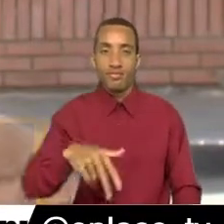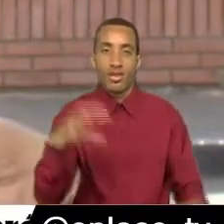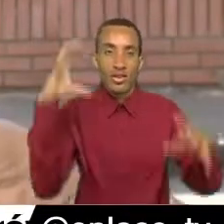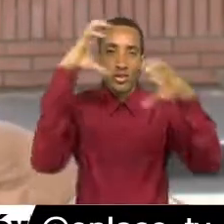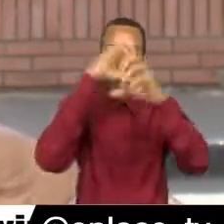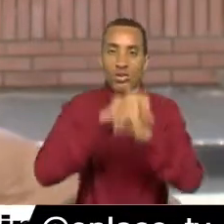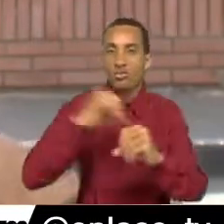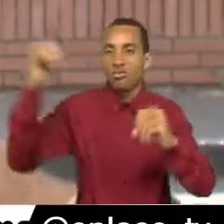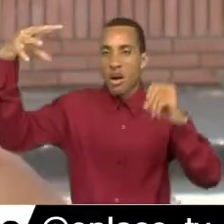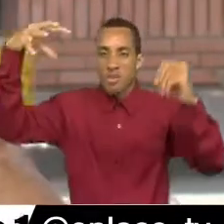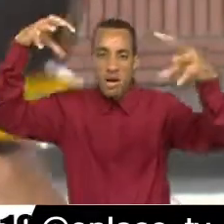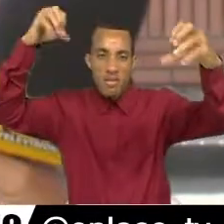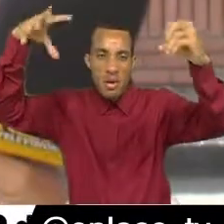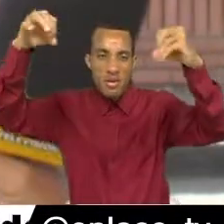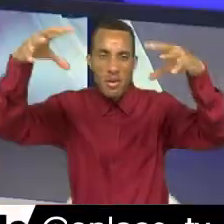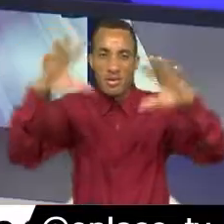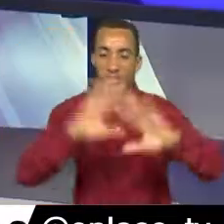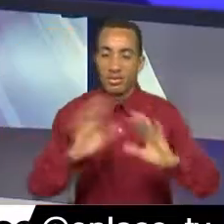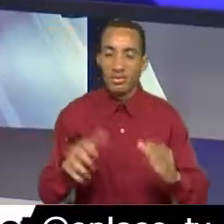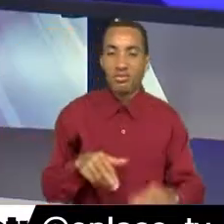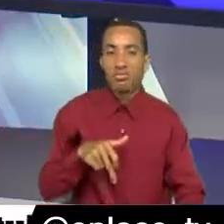y una gran pasarela.